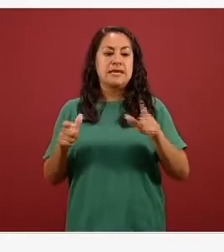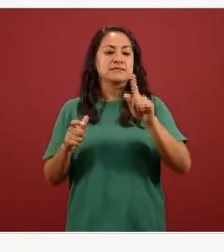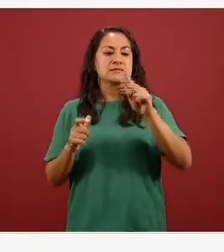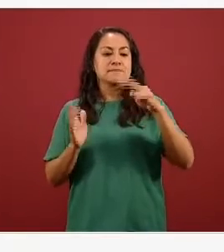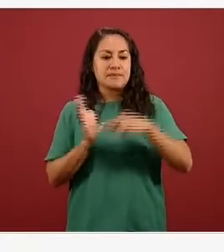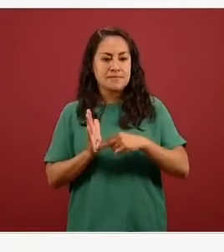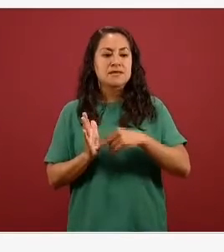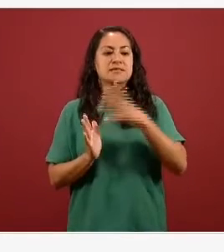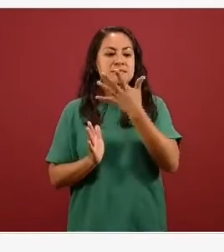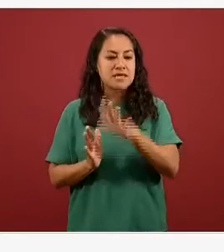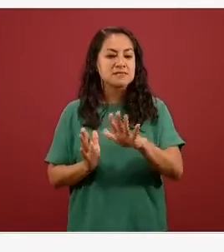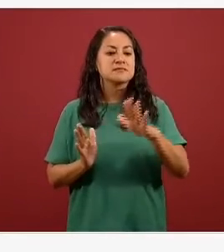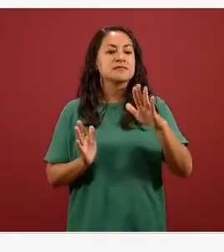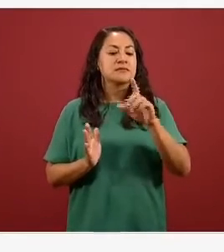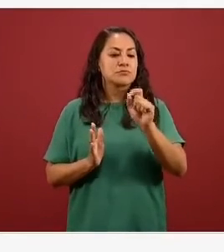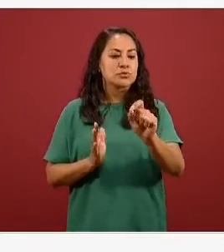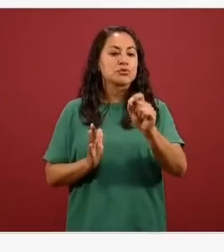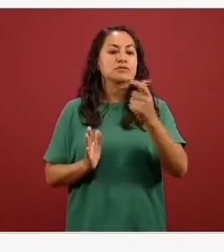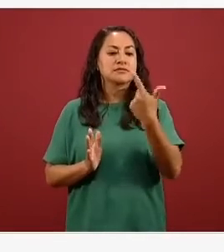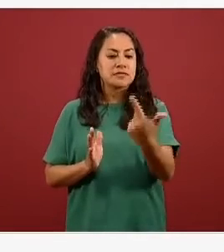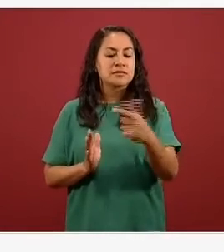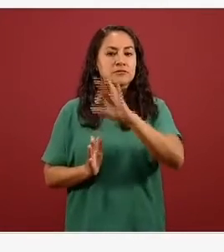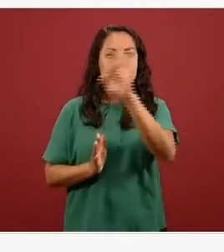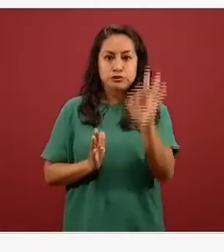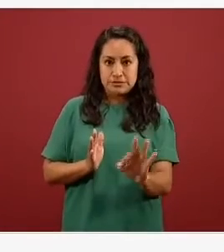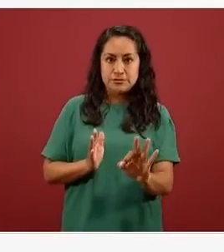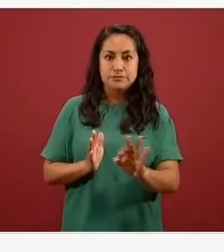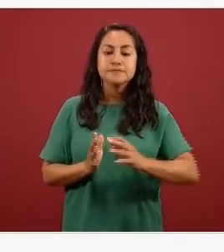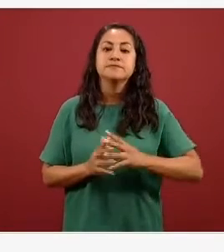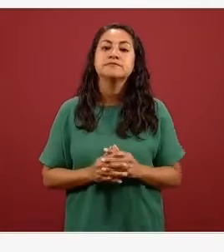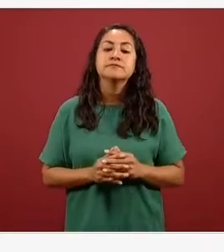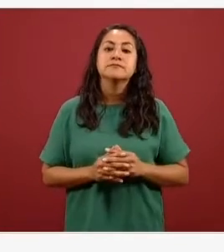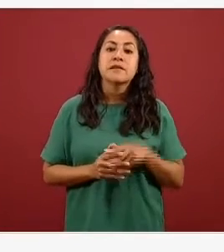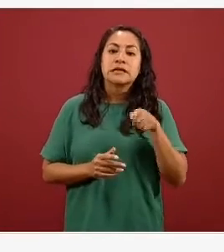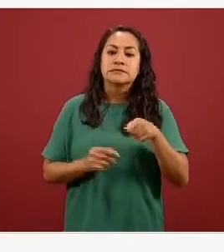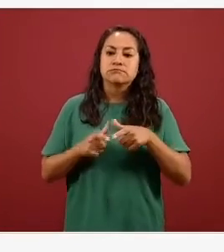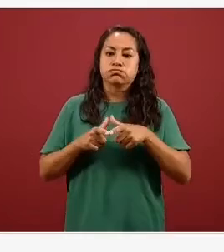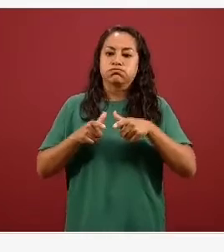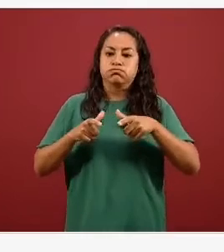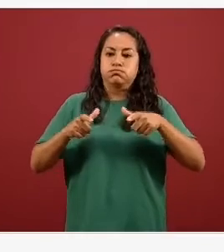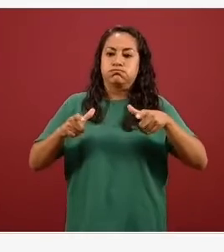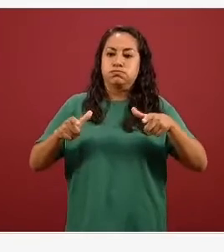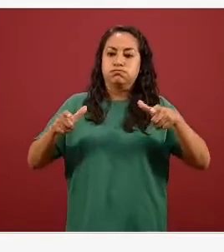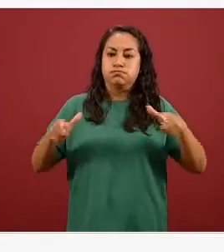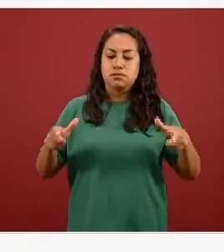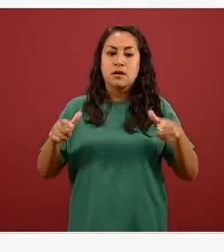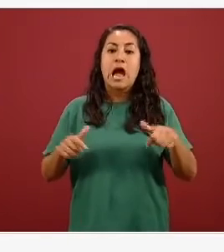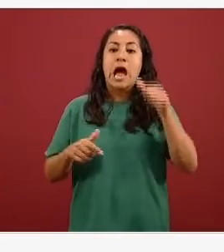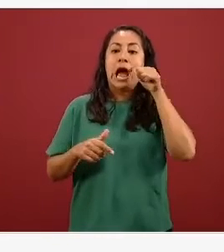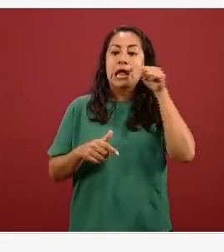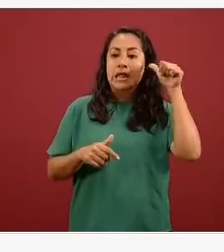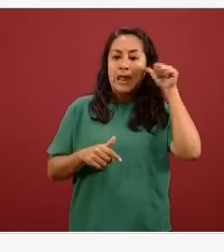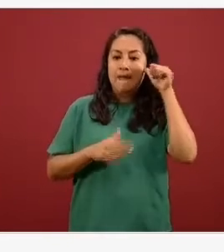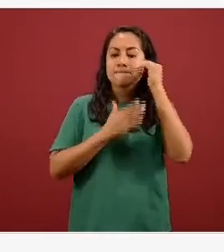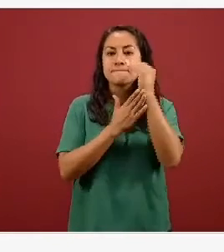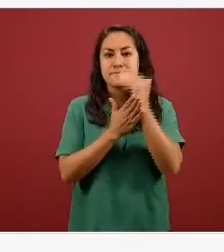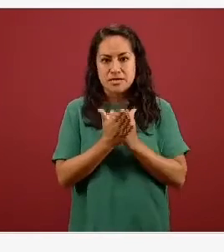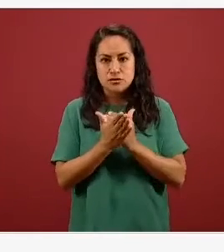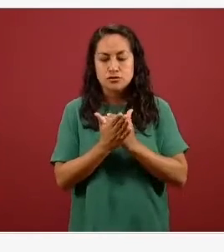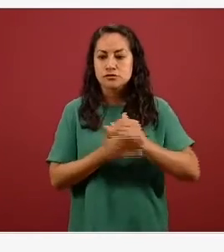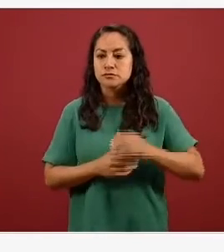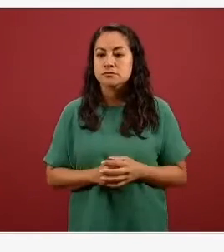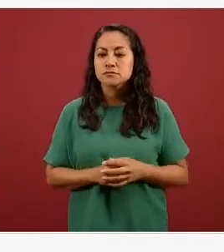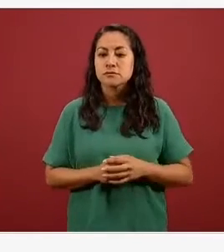de 10.7% en relación a la carga acumulada que se tenía el día de ayer. Y en la parte